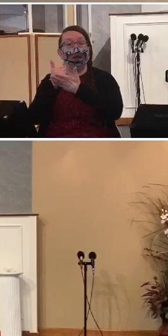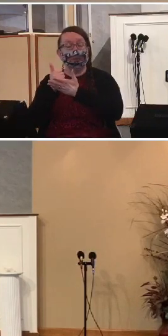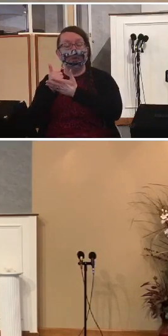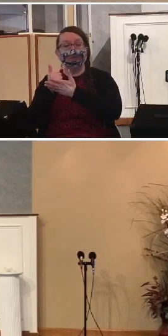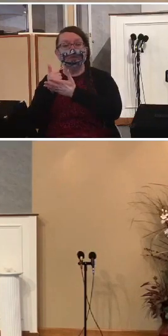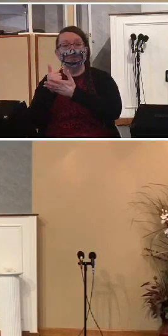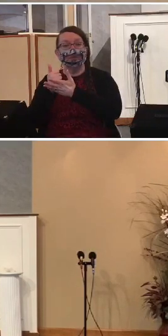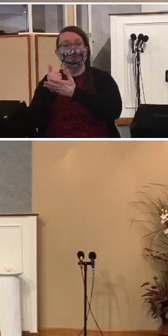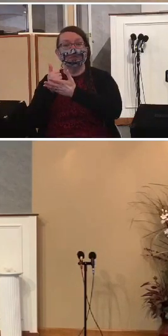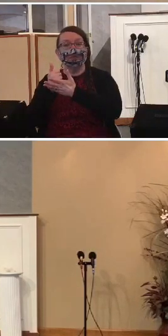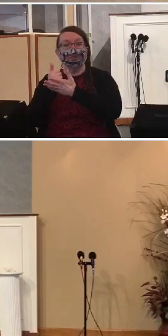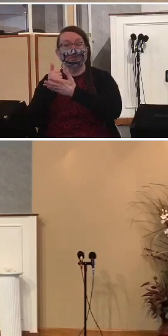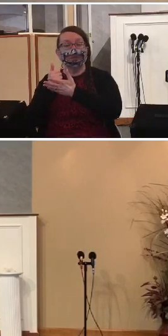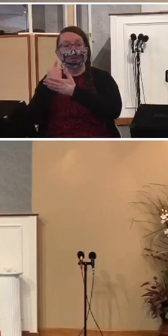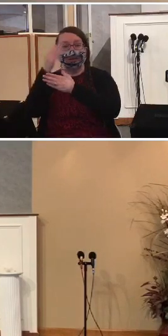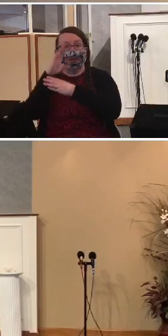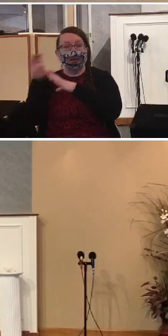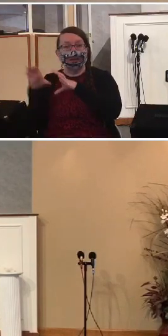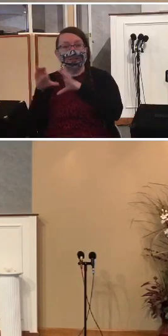multitud de pescados.